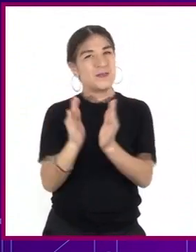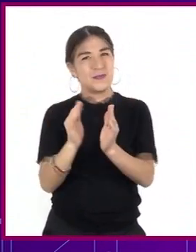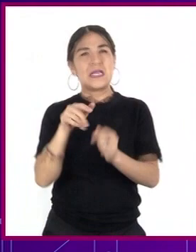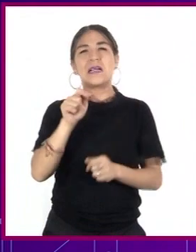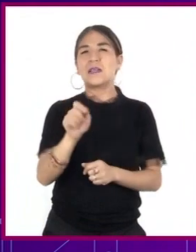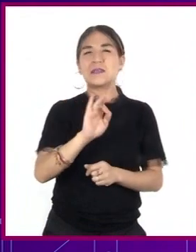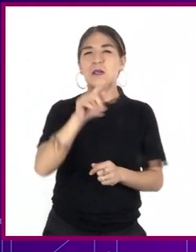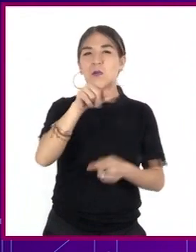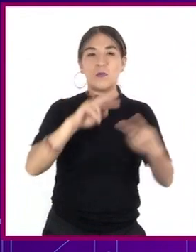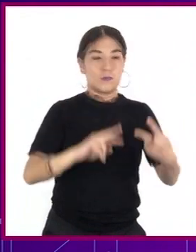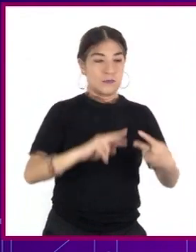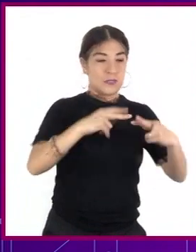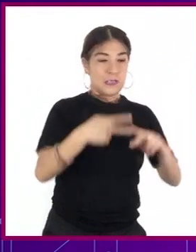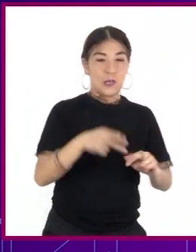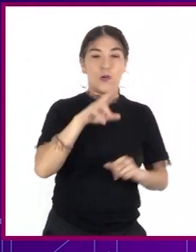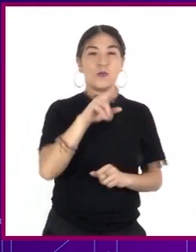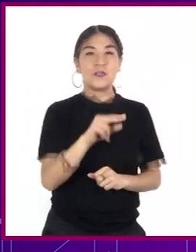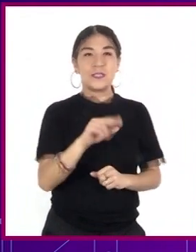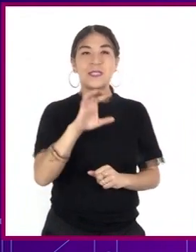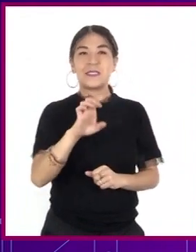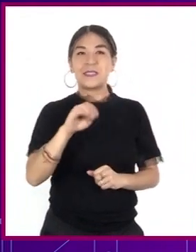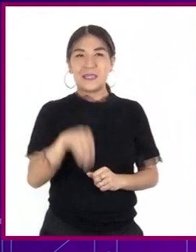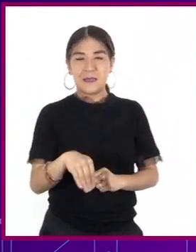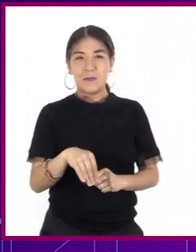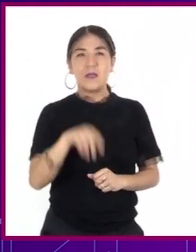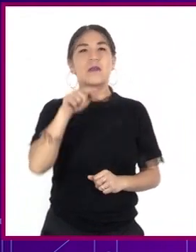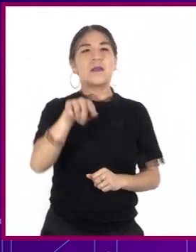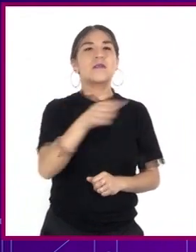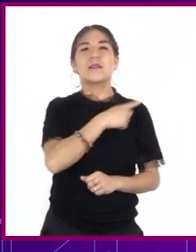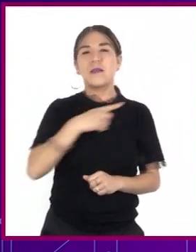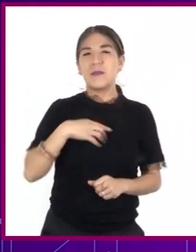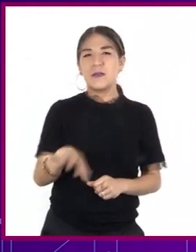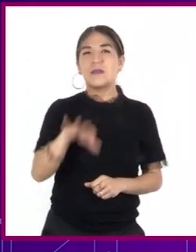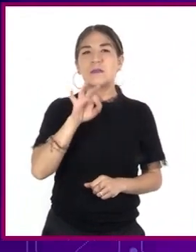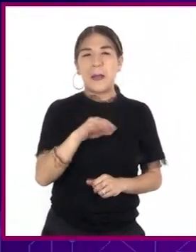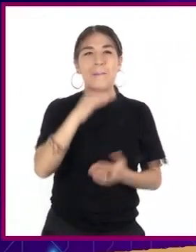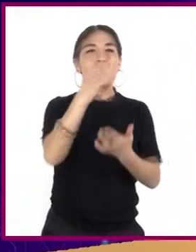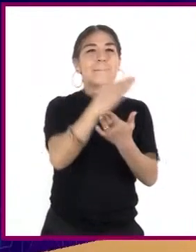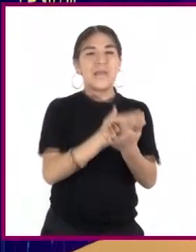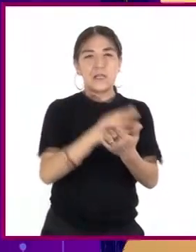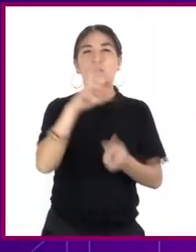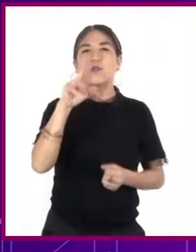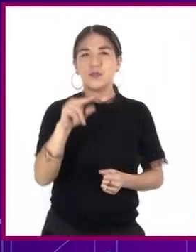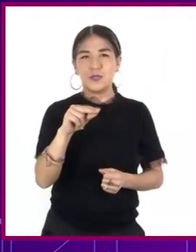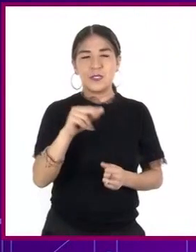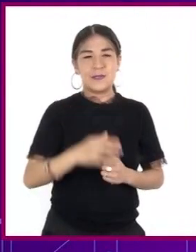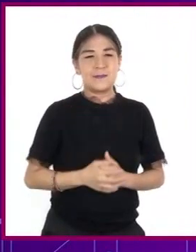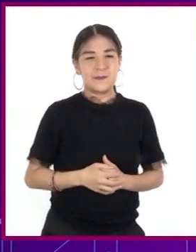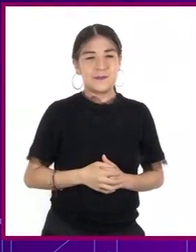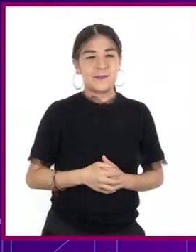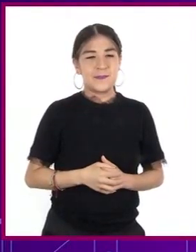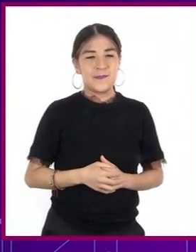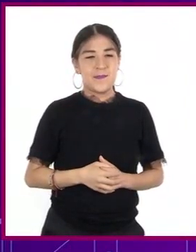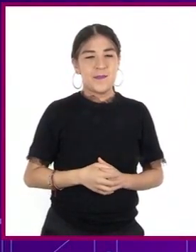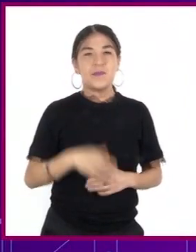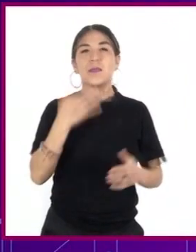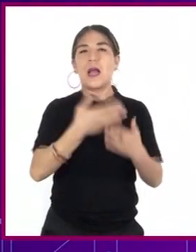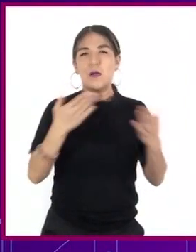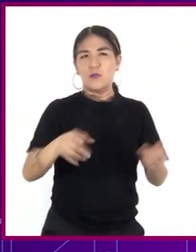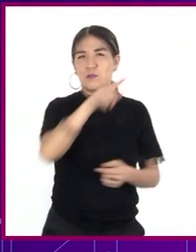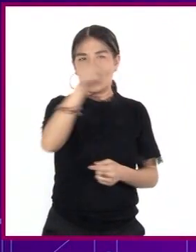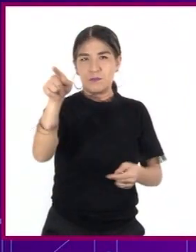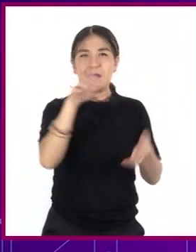80 centímetros a pulgadas, se deben obtener menos de 80. Ahora, con su